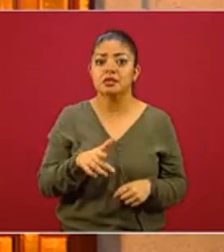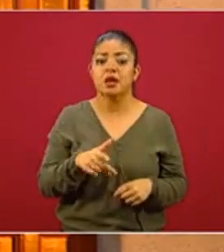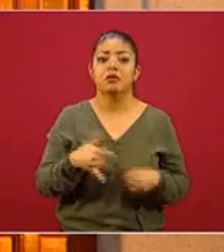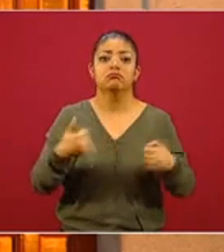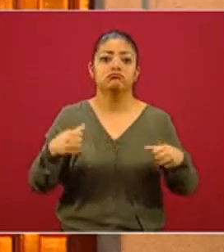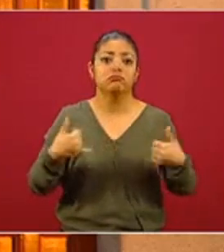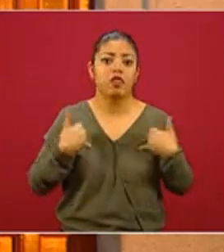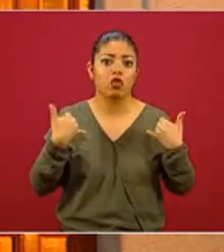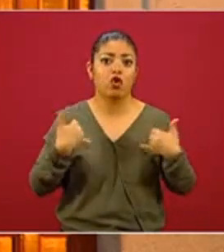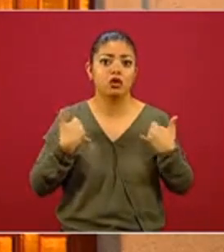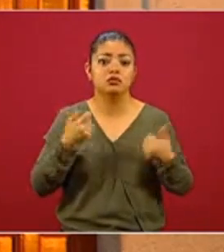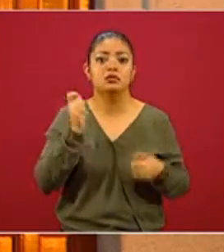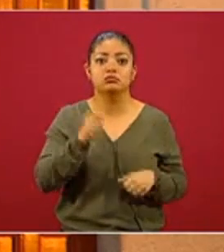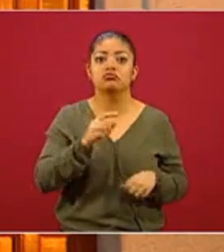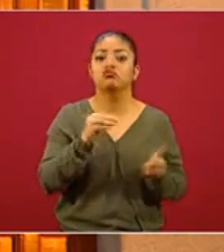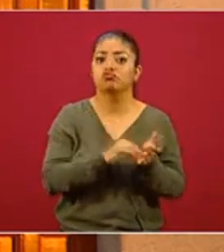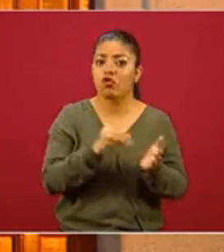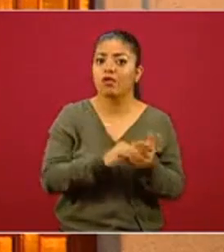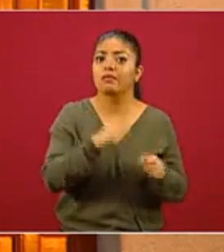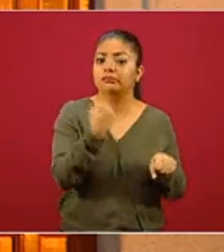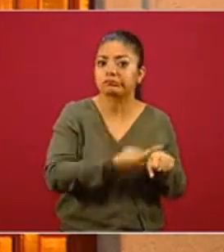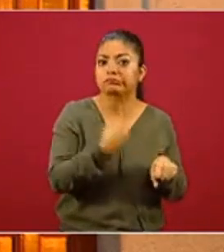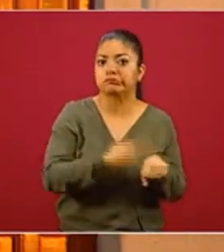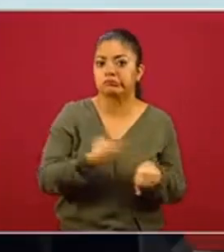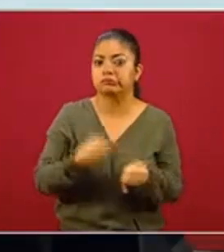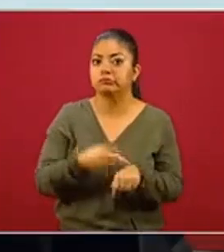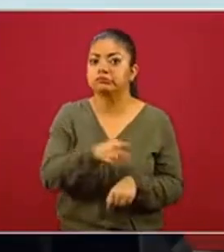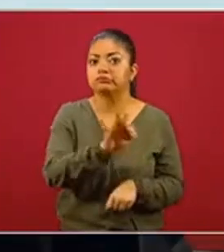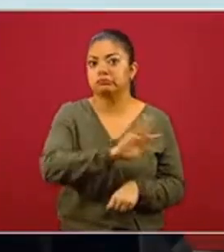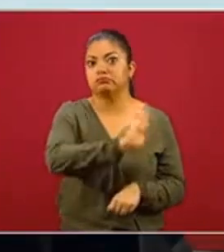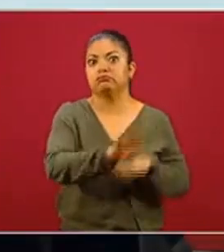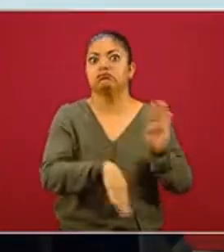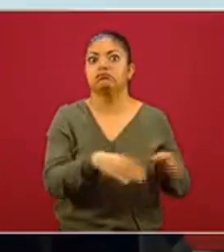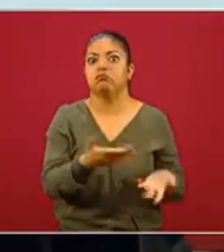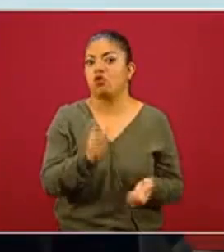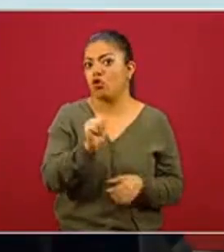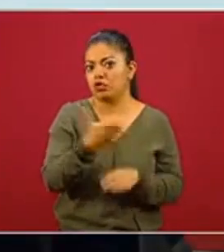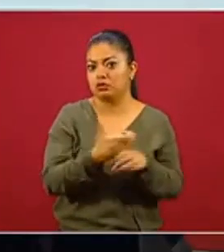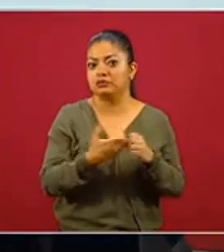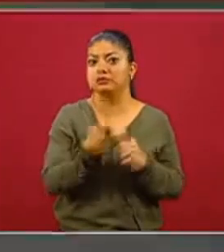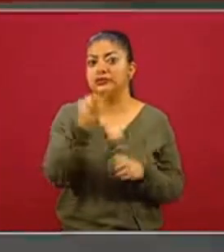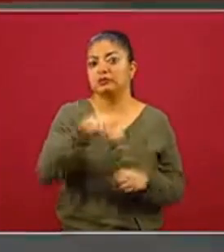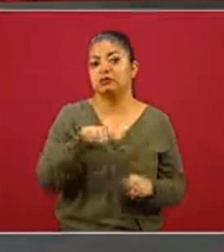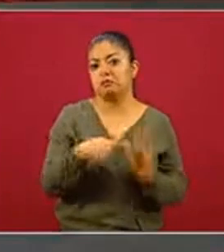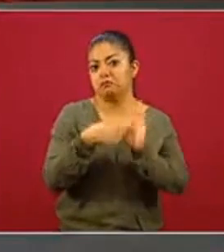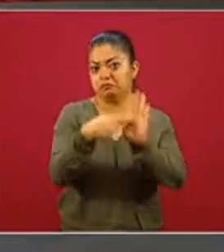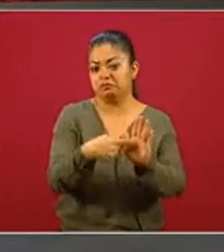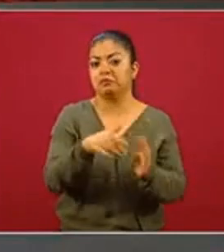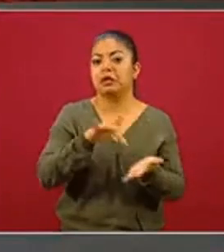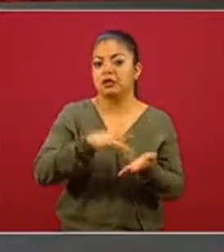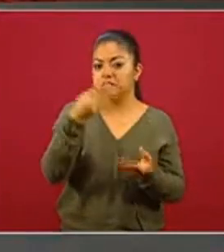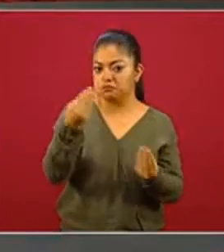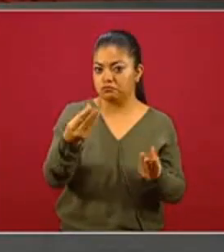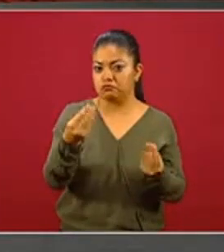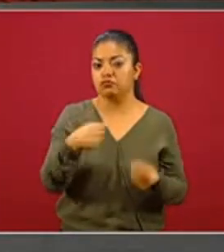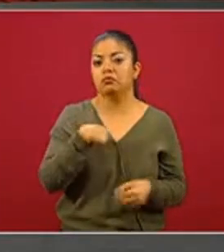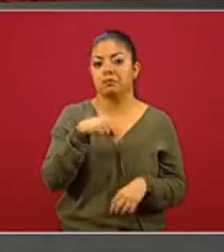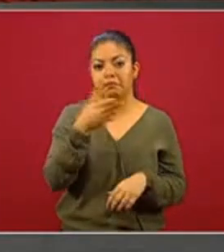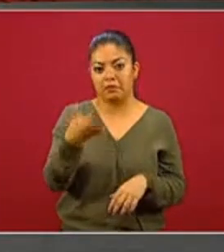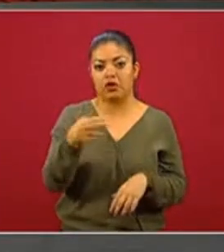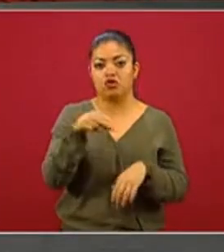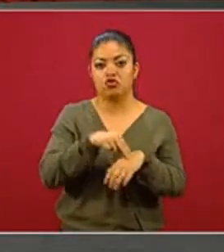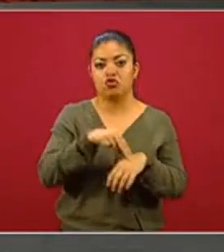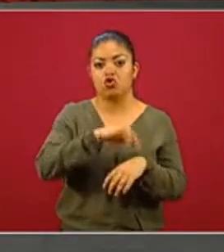otras causas que los pueden matar. Bueno, esta sería mi presentación, les agradezco mucho y ahora le pediría al doctor